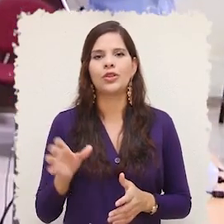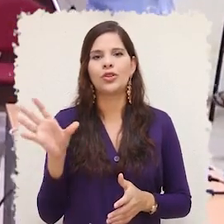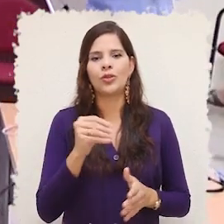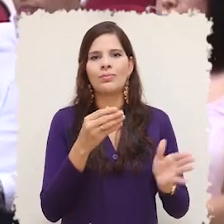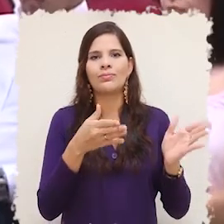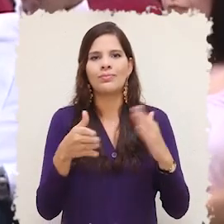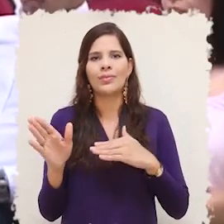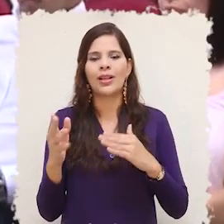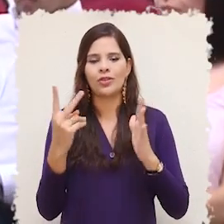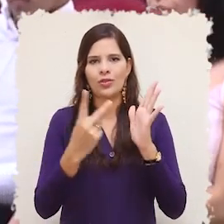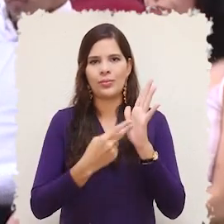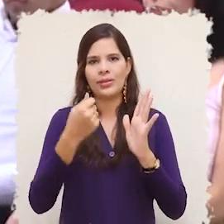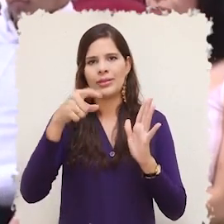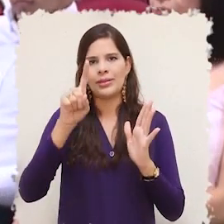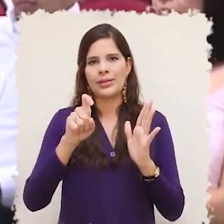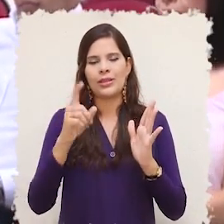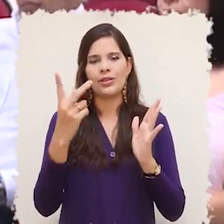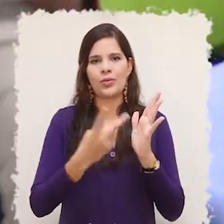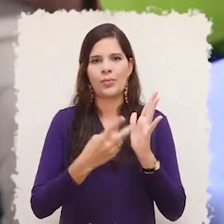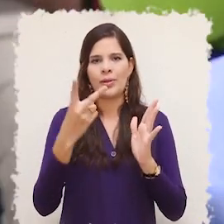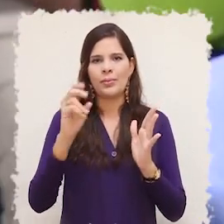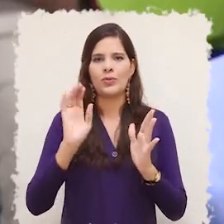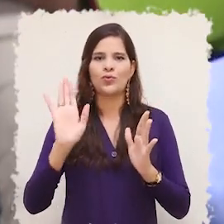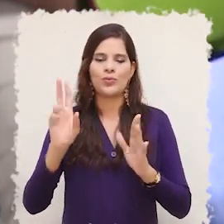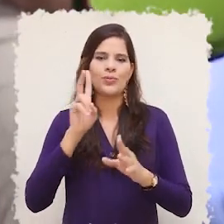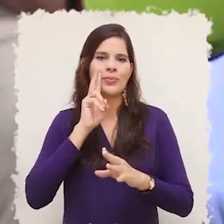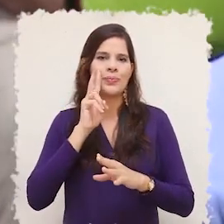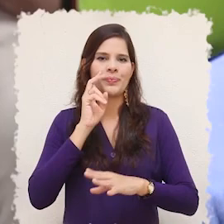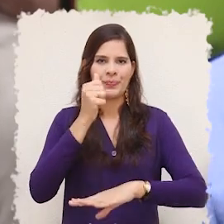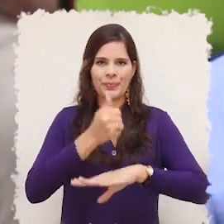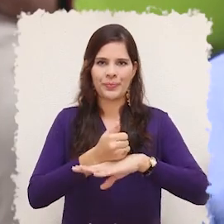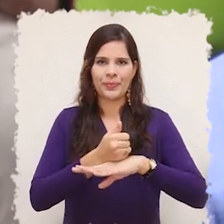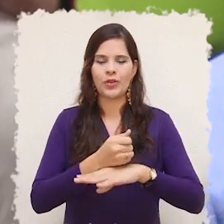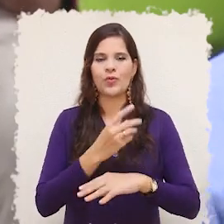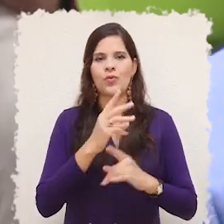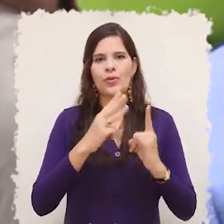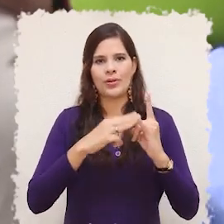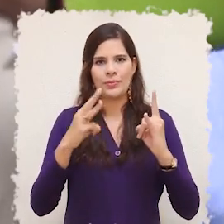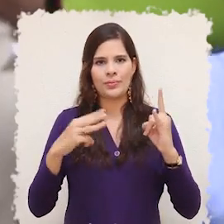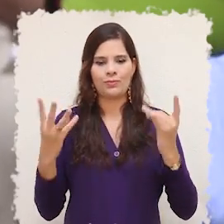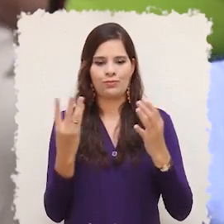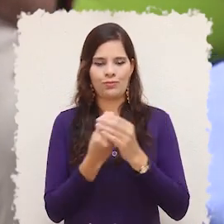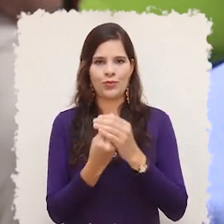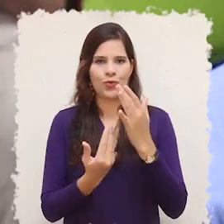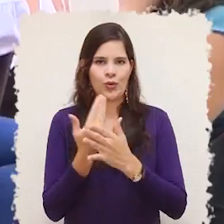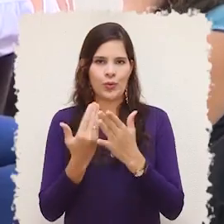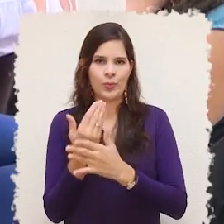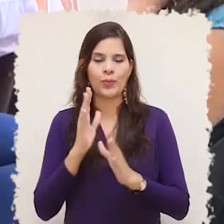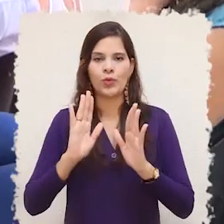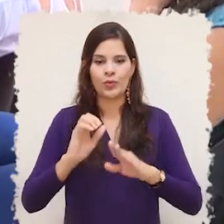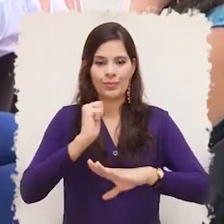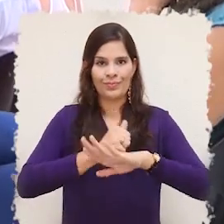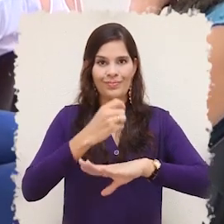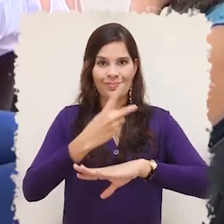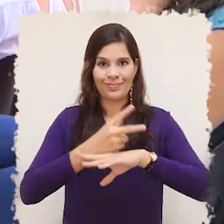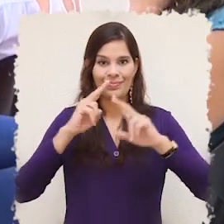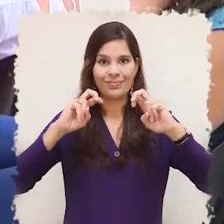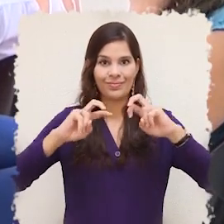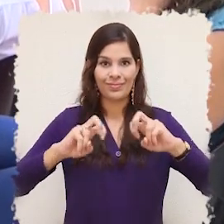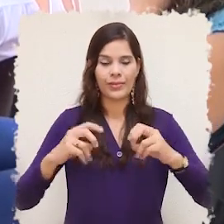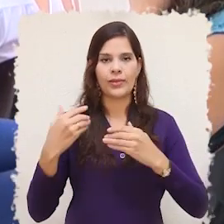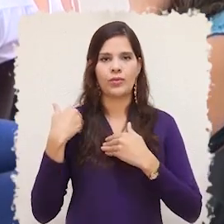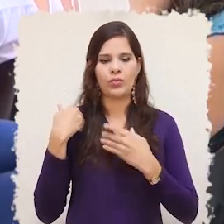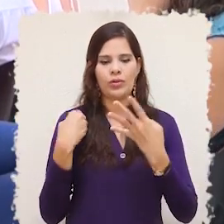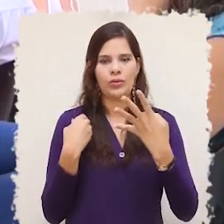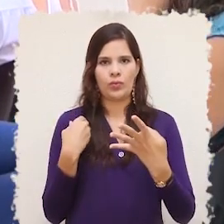Plan de Gobierno 2016-2020 por una universidad más incluyente e innovadora, la Vicerrectoría de Investigación es responsable